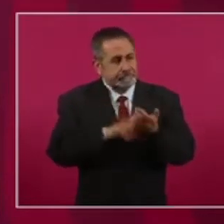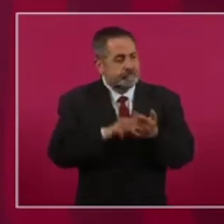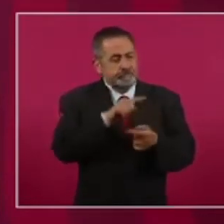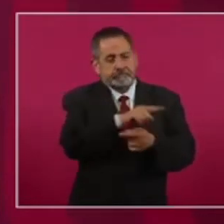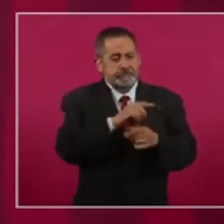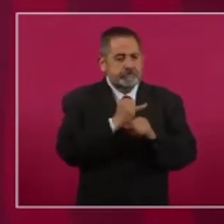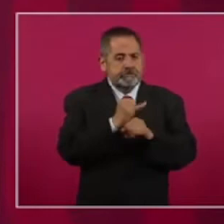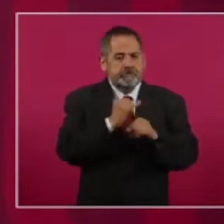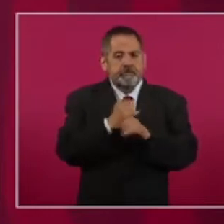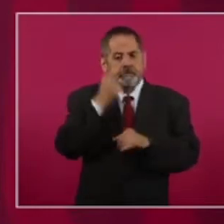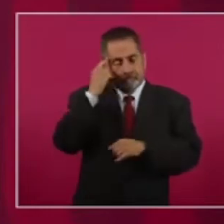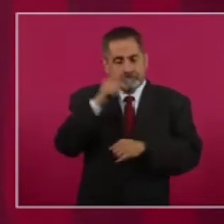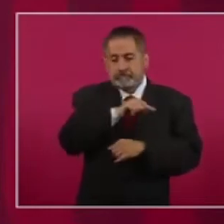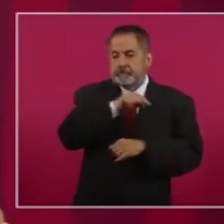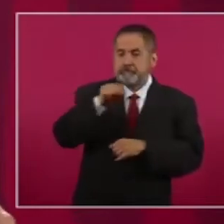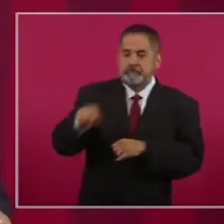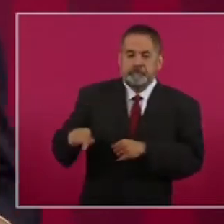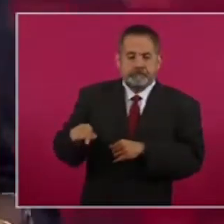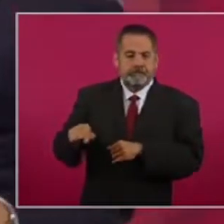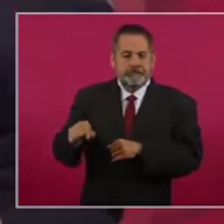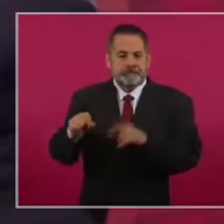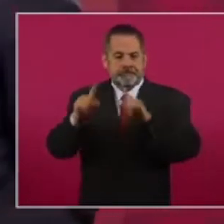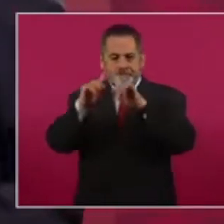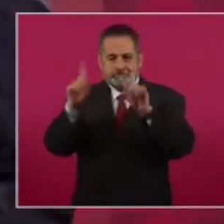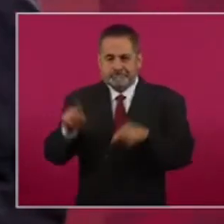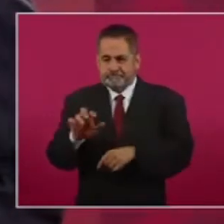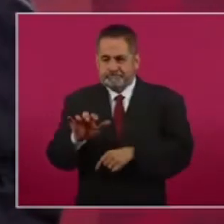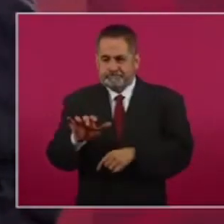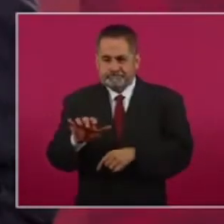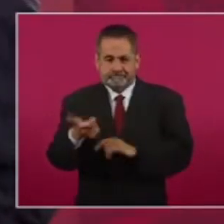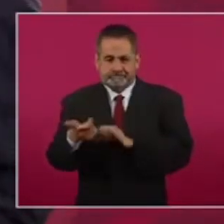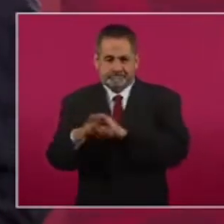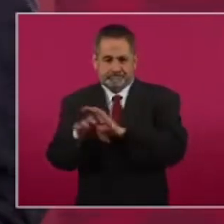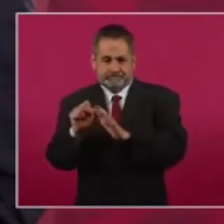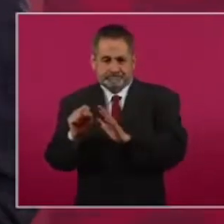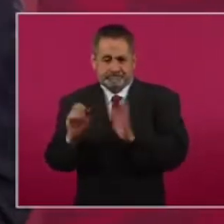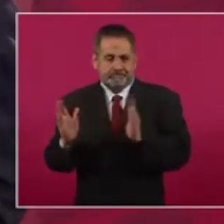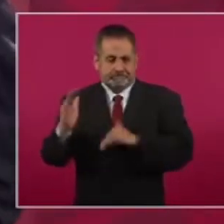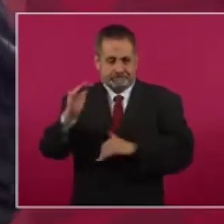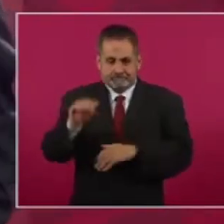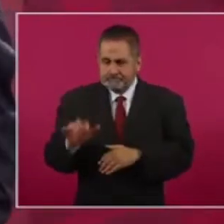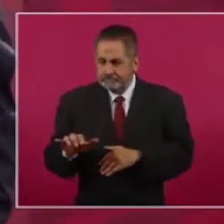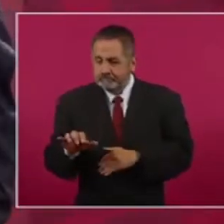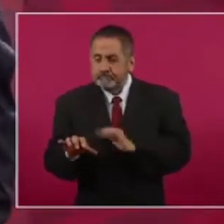para que los cajeros de estas sucursales puedan